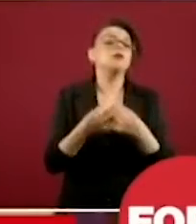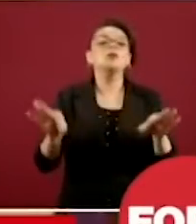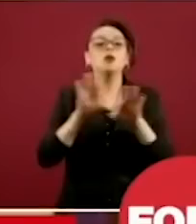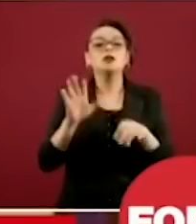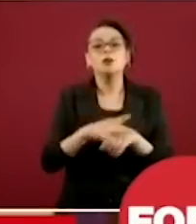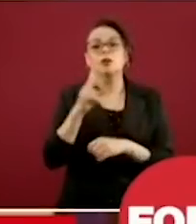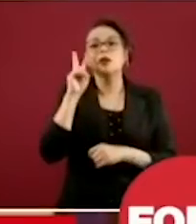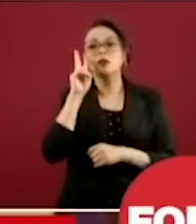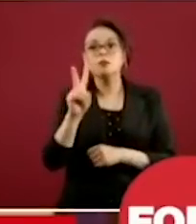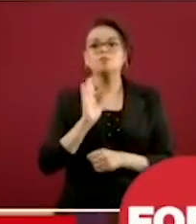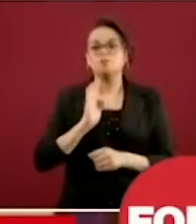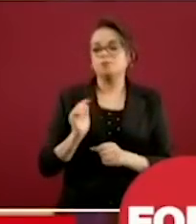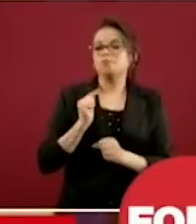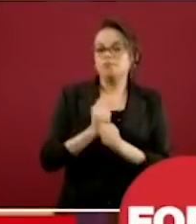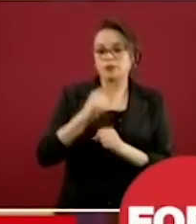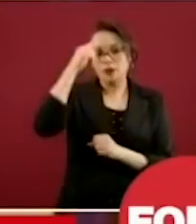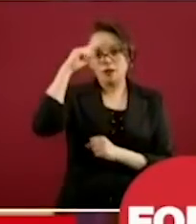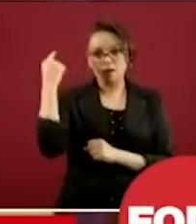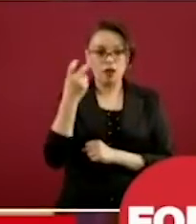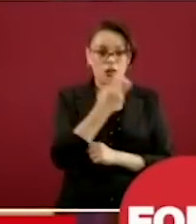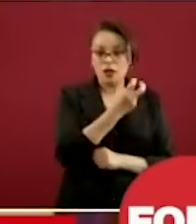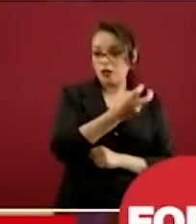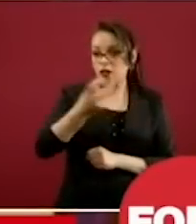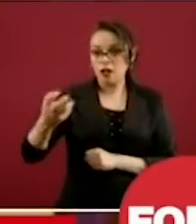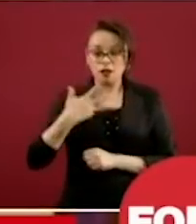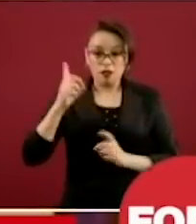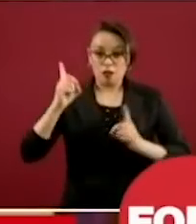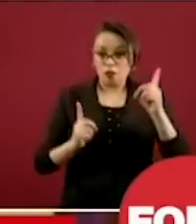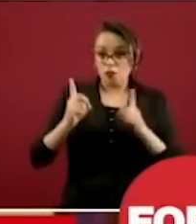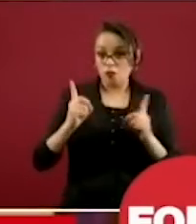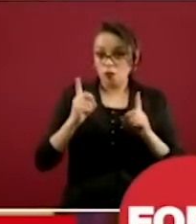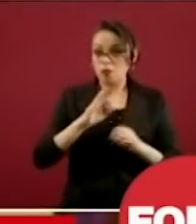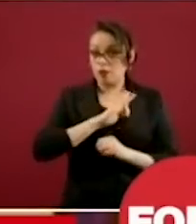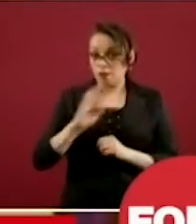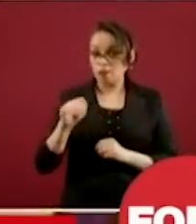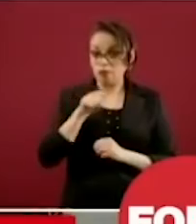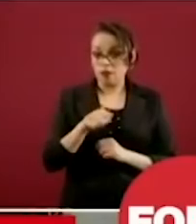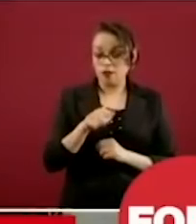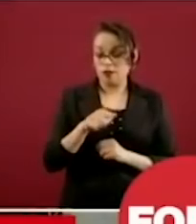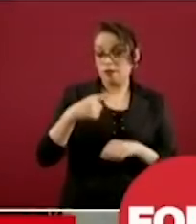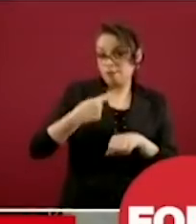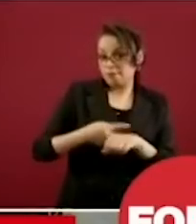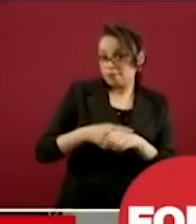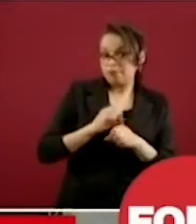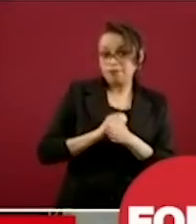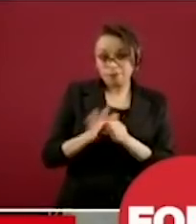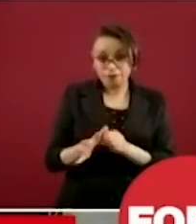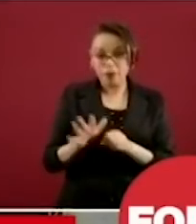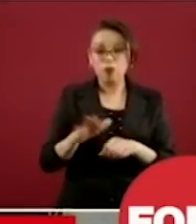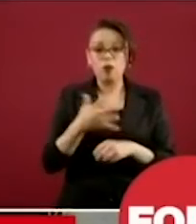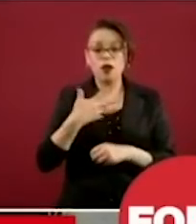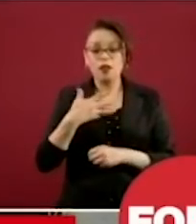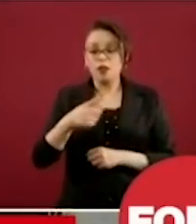todos estos casos que son clasificados sospechosos, es decir, de todas las personas que en un momento están cursando con una infección